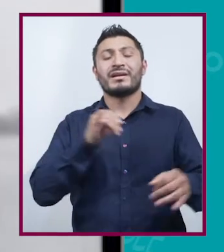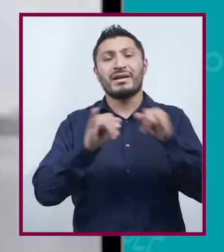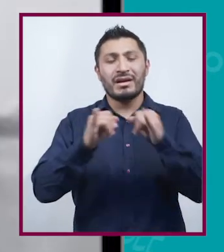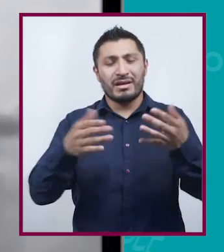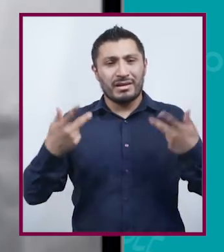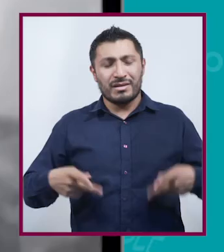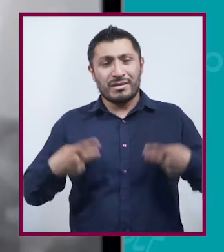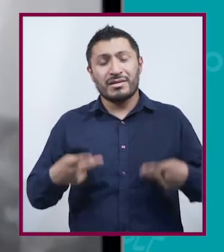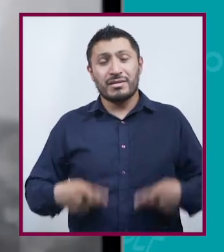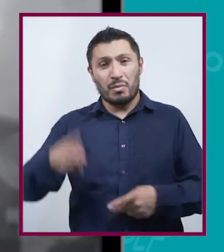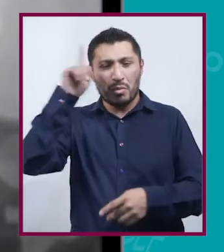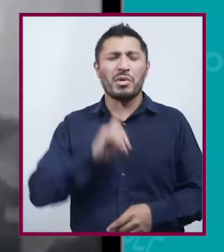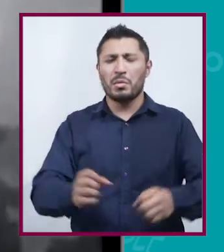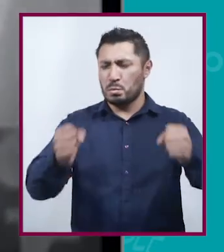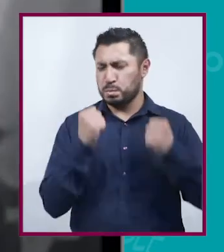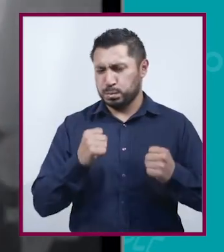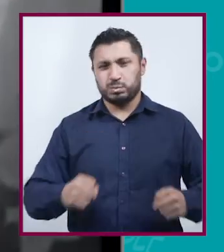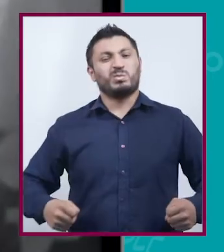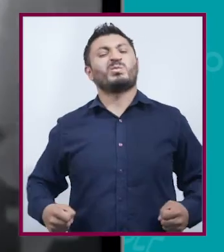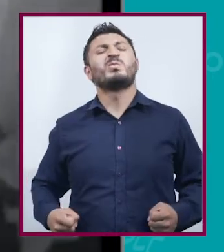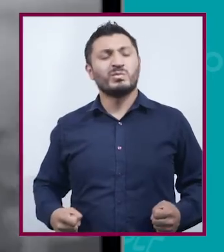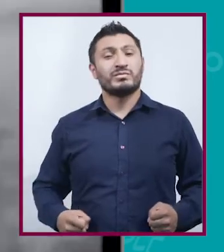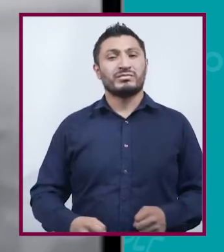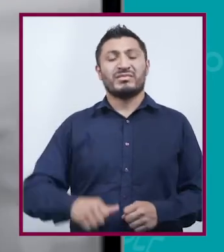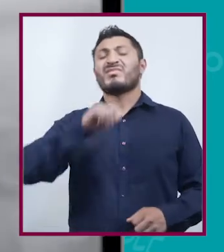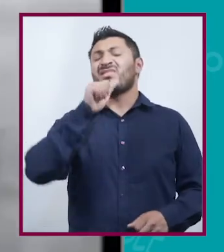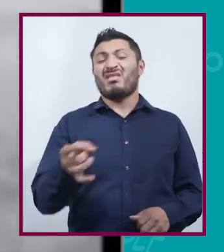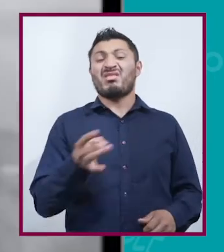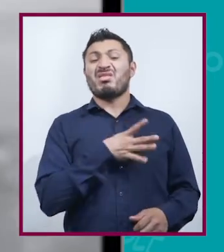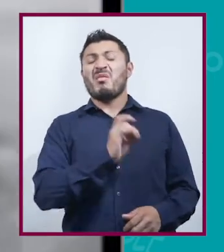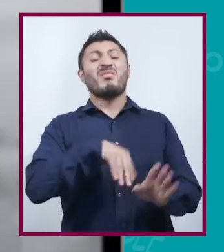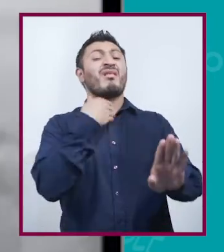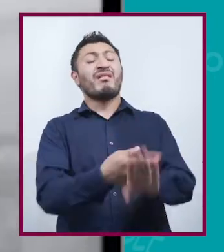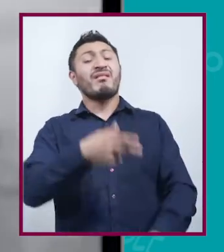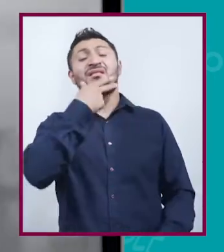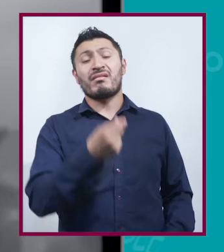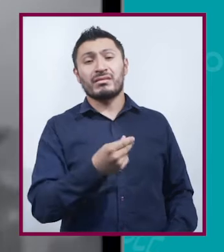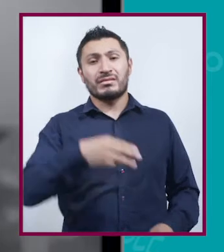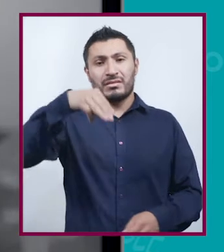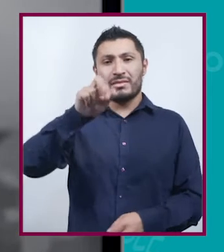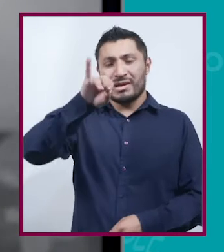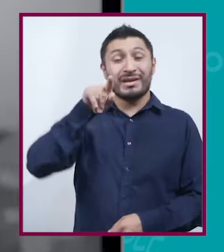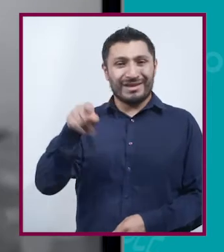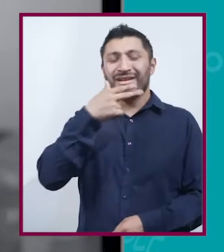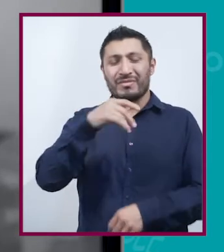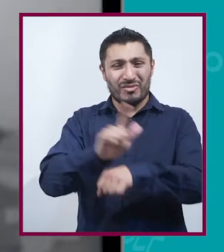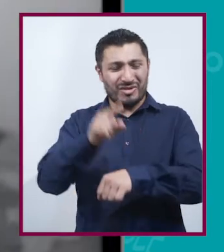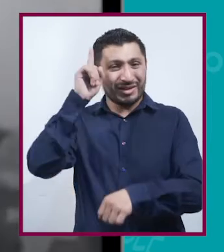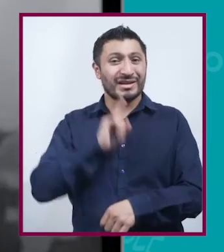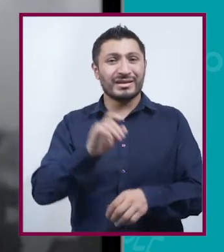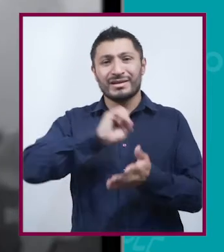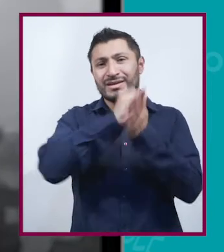interpretó a una mujer de mucho carácter que confrontaba sin ningún reparo a los hombres. María Félix fue sinónimo